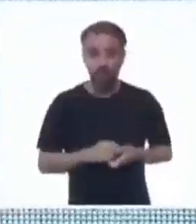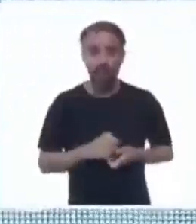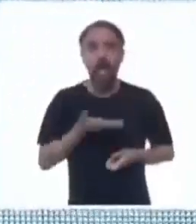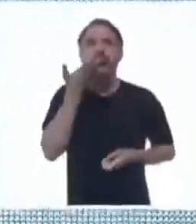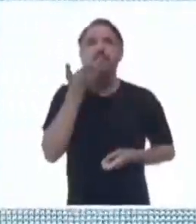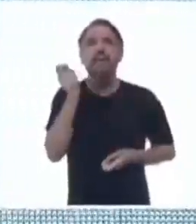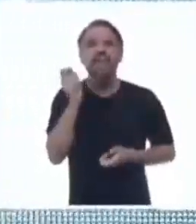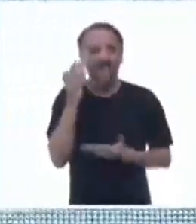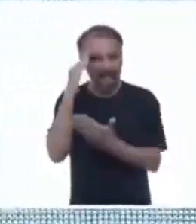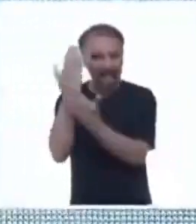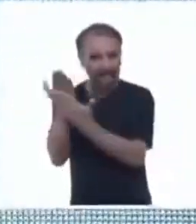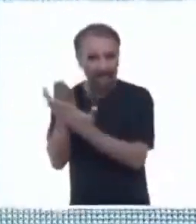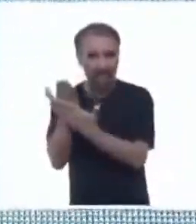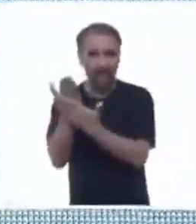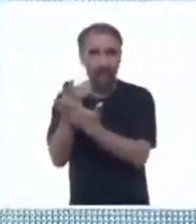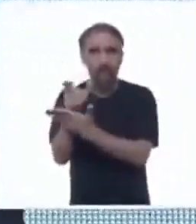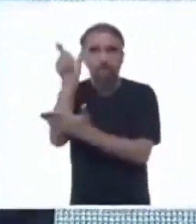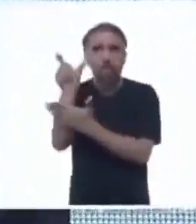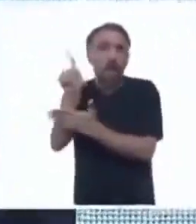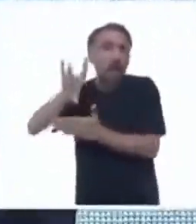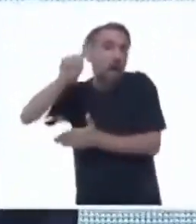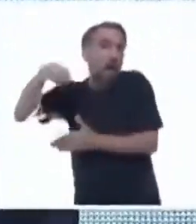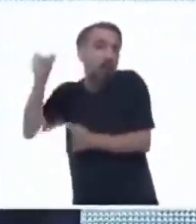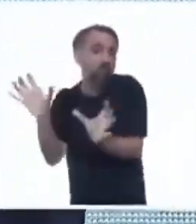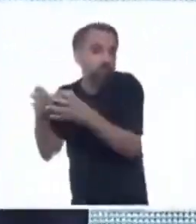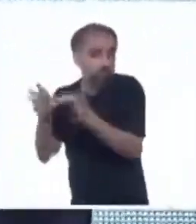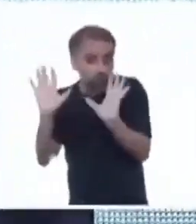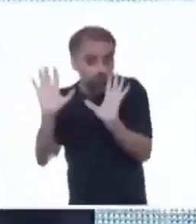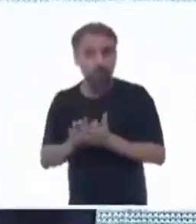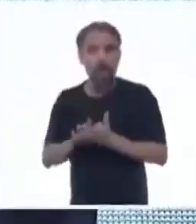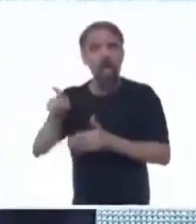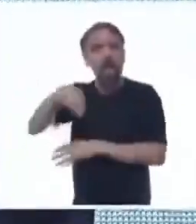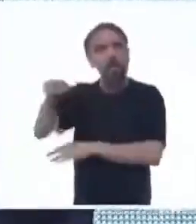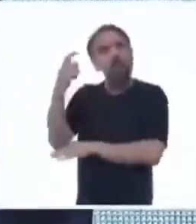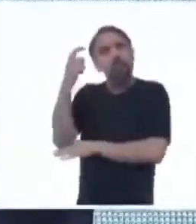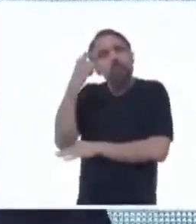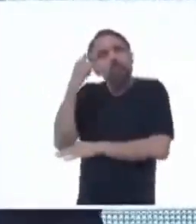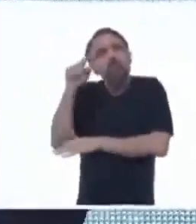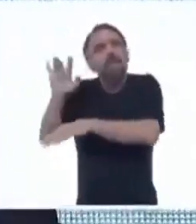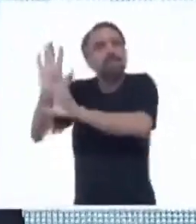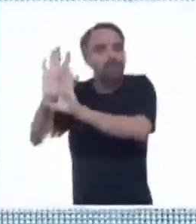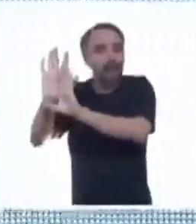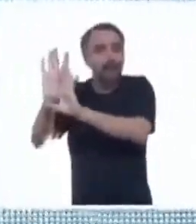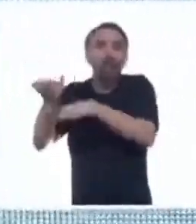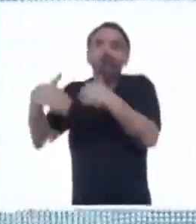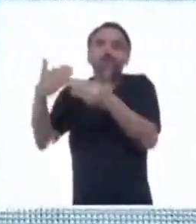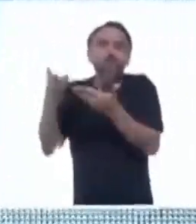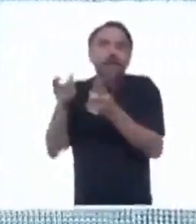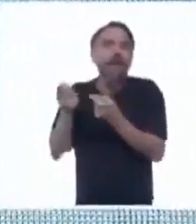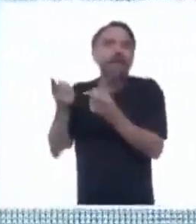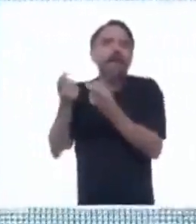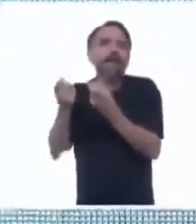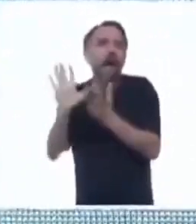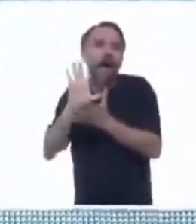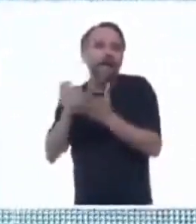que eligieron otra opción pensando en la necesidad de tener una